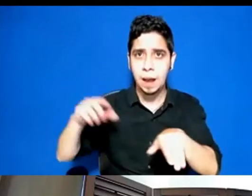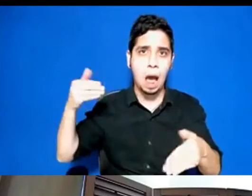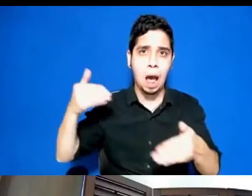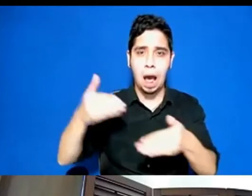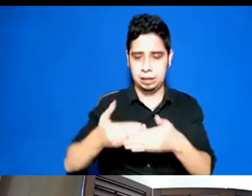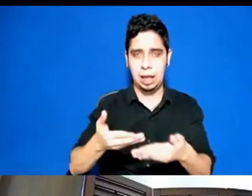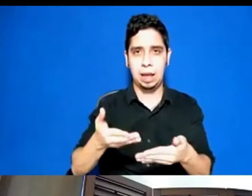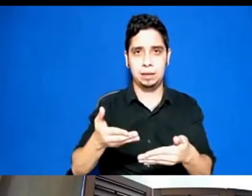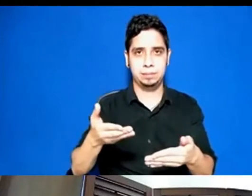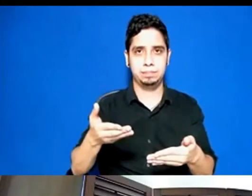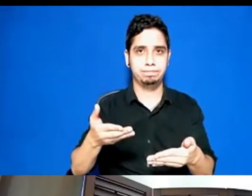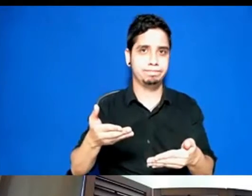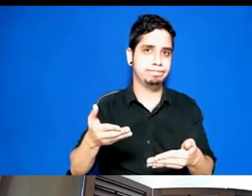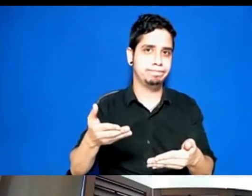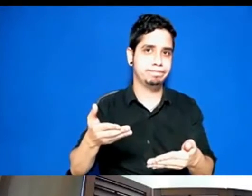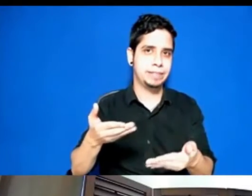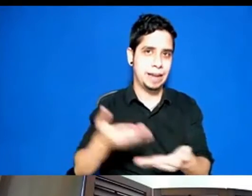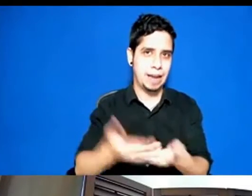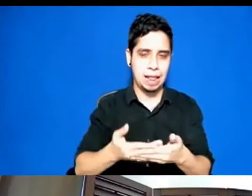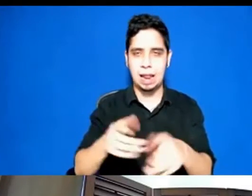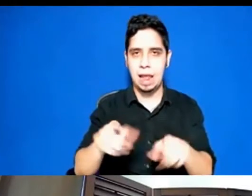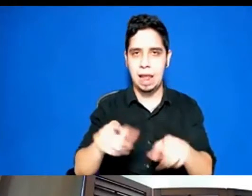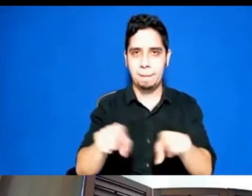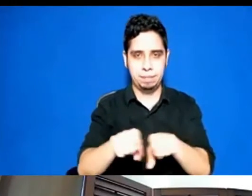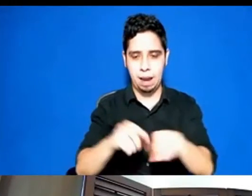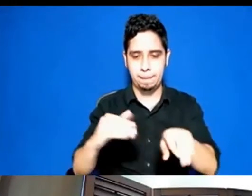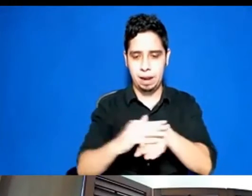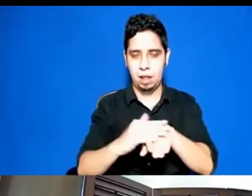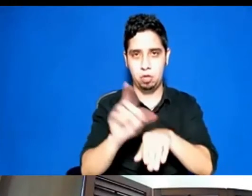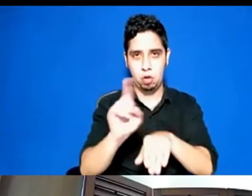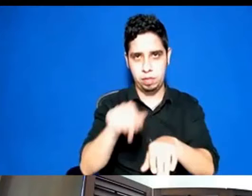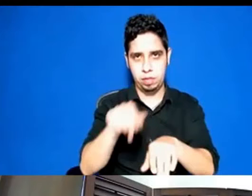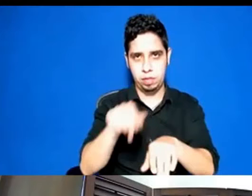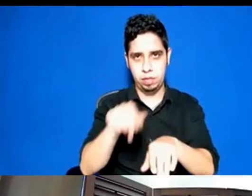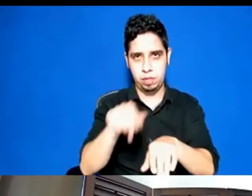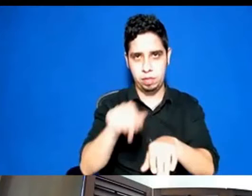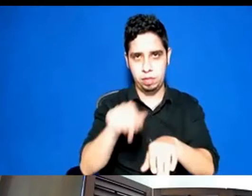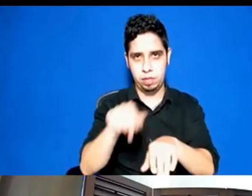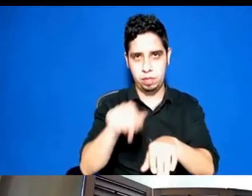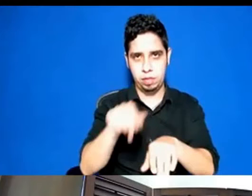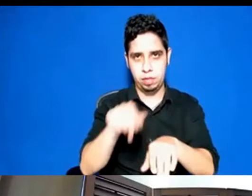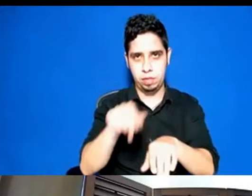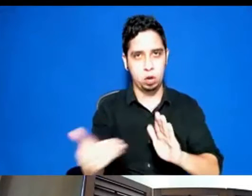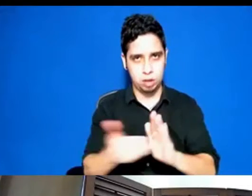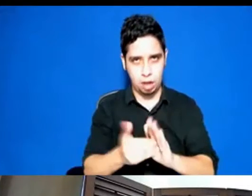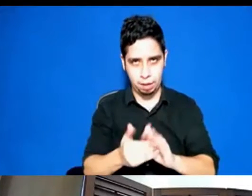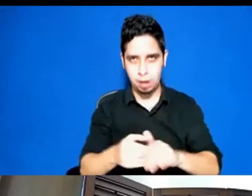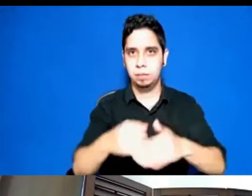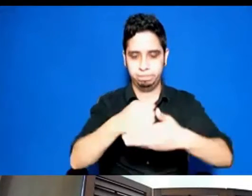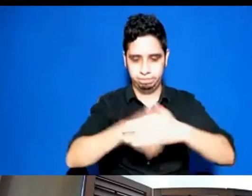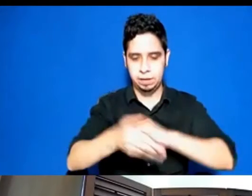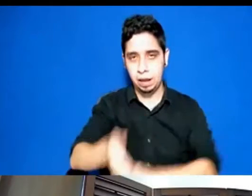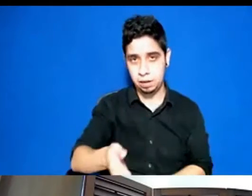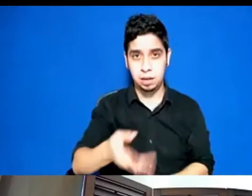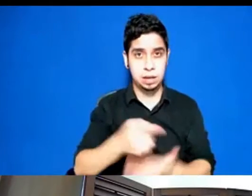ella desovar. Entra a la playa, deja este nido como de 3 pies estilo pera, deja